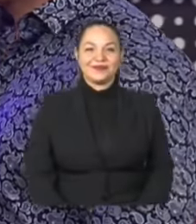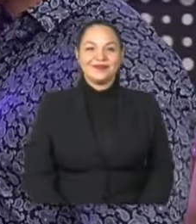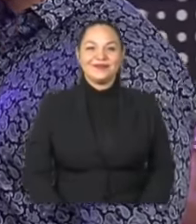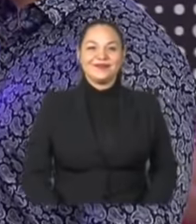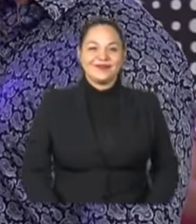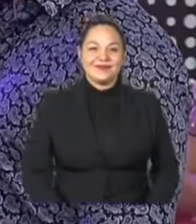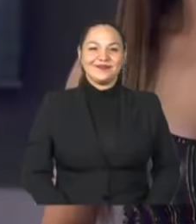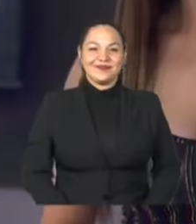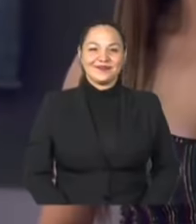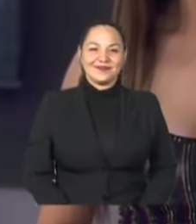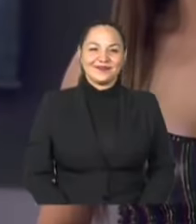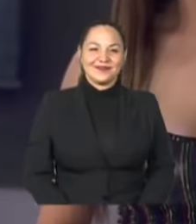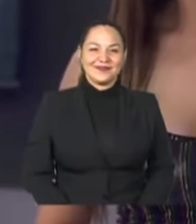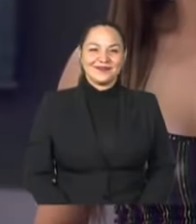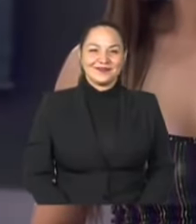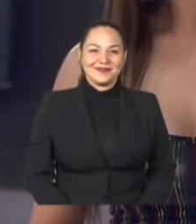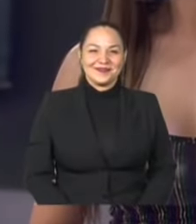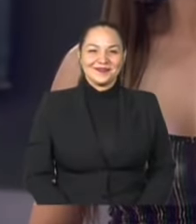Sin modo te